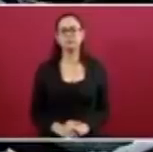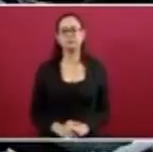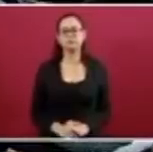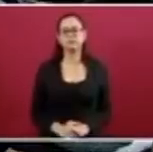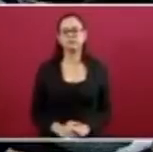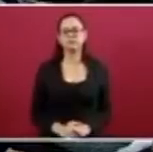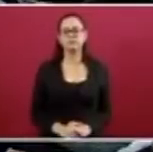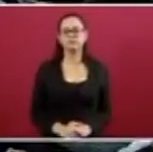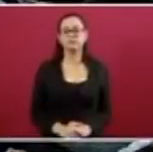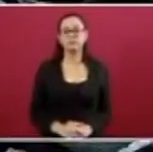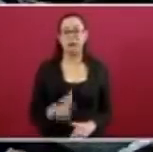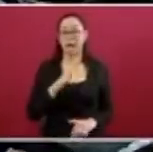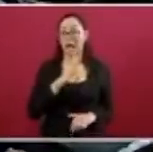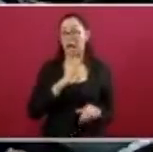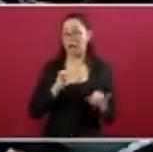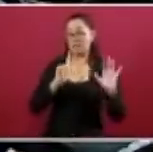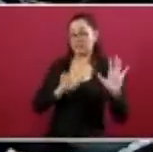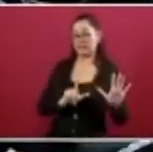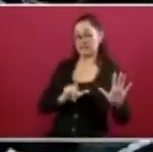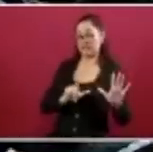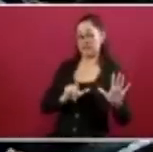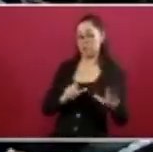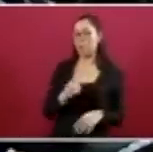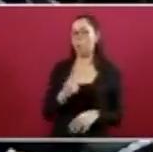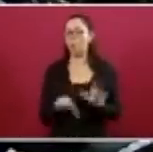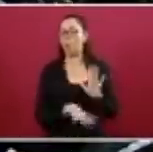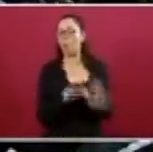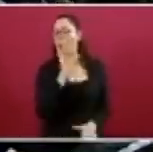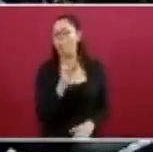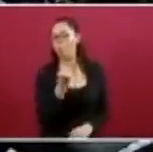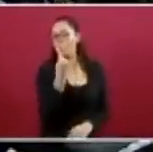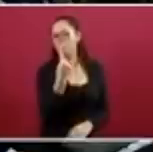De los siete que están.